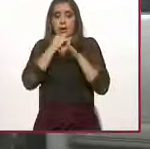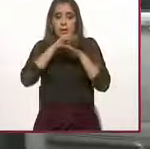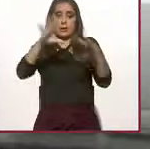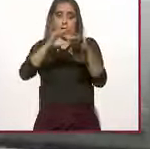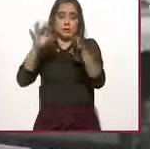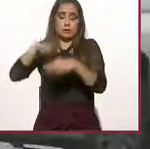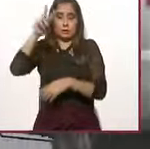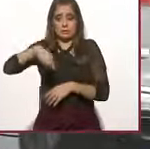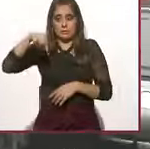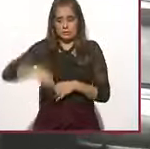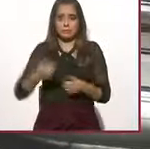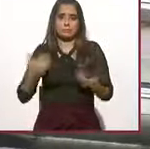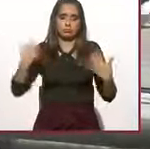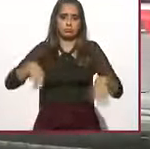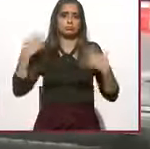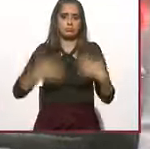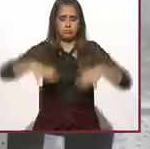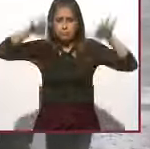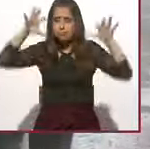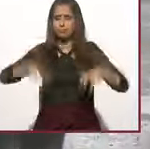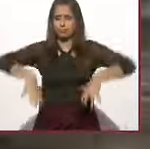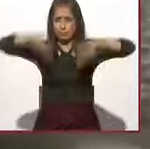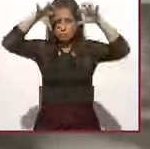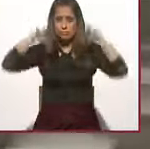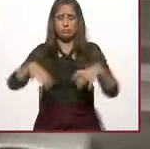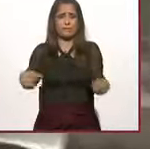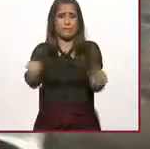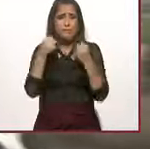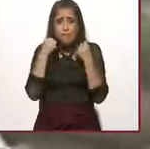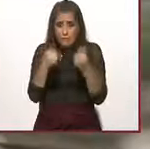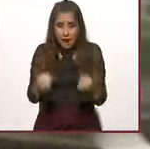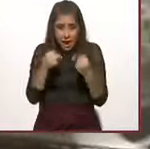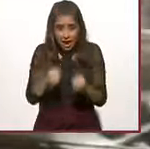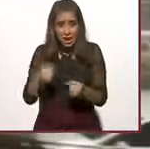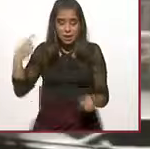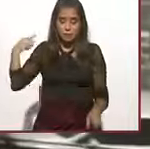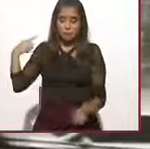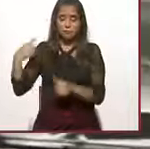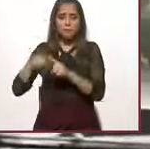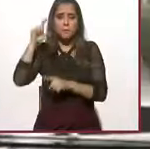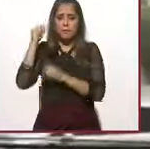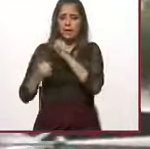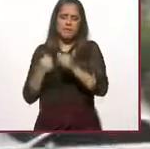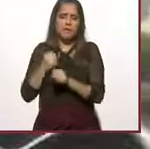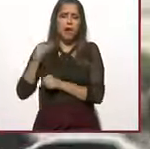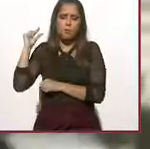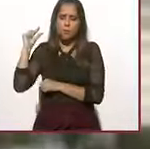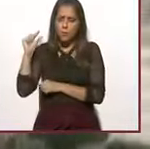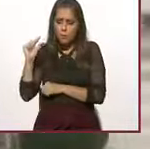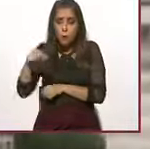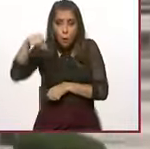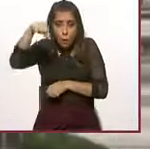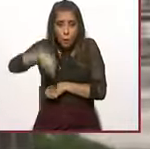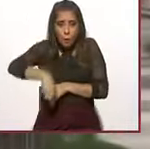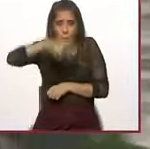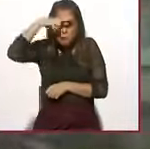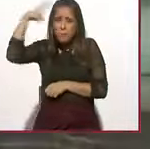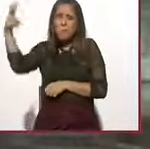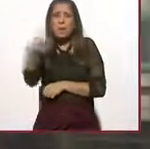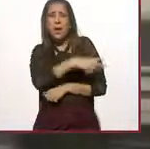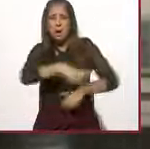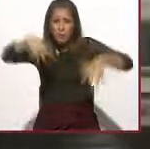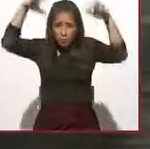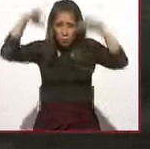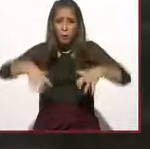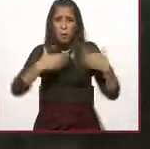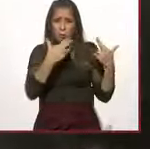informó que la capital del país registró lluvias históricas, más intensas en los últimos 20 años, que dañaron casas y